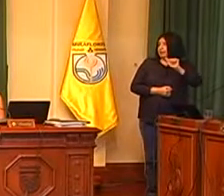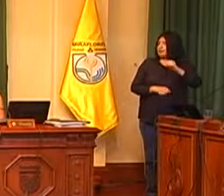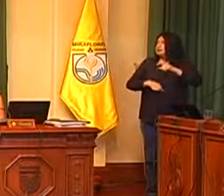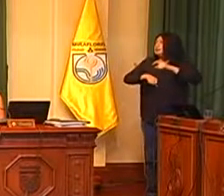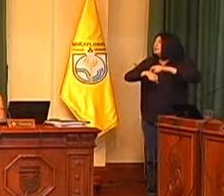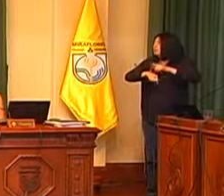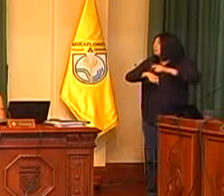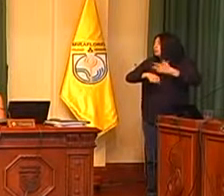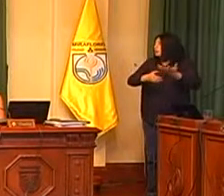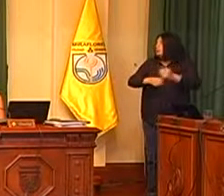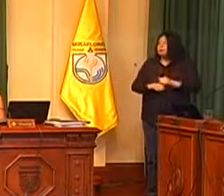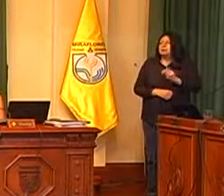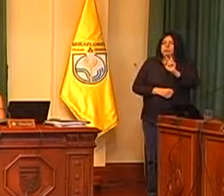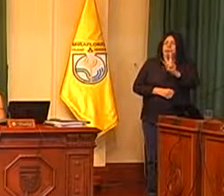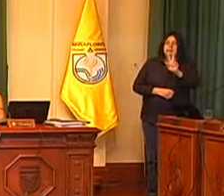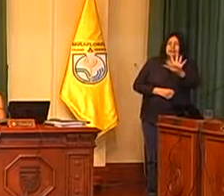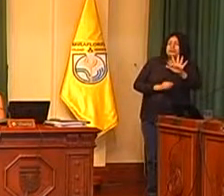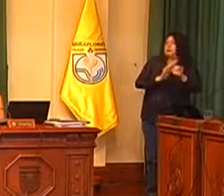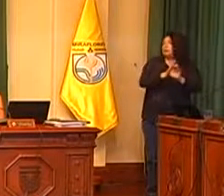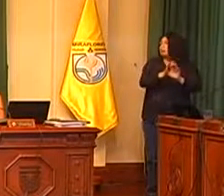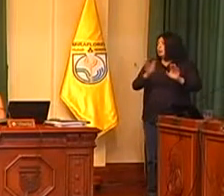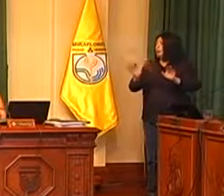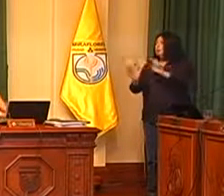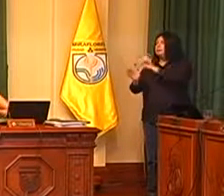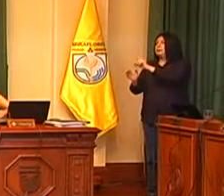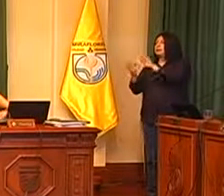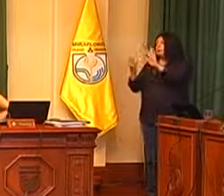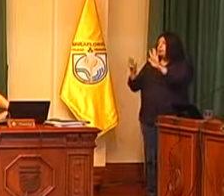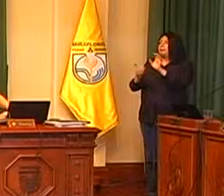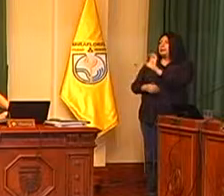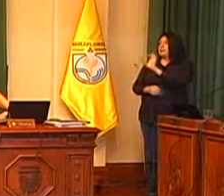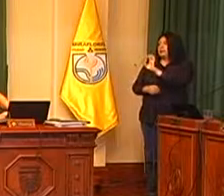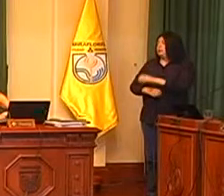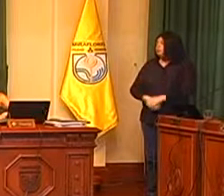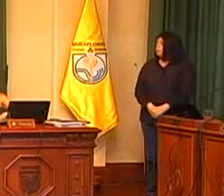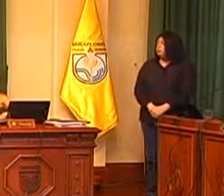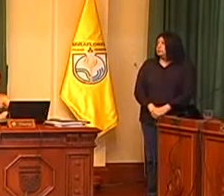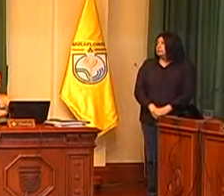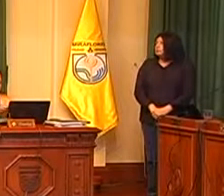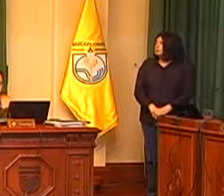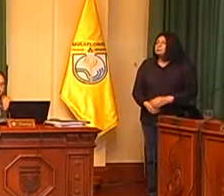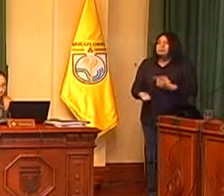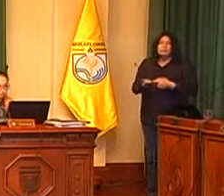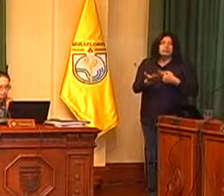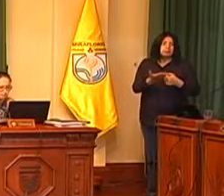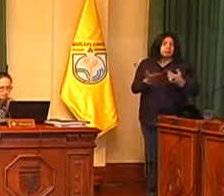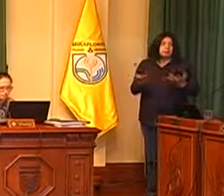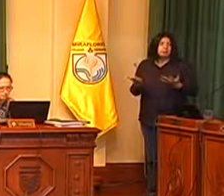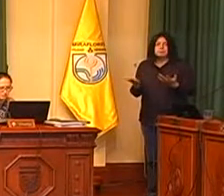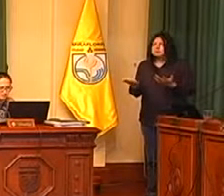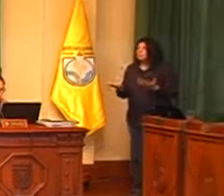periodo comprendido entre el 25 al 29 de enero del 2016. Al debate.